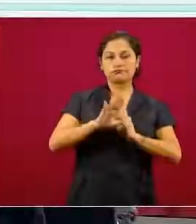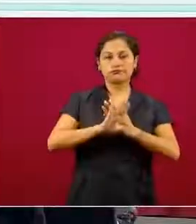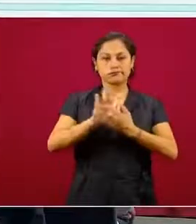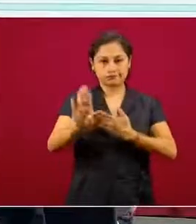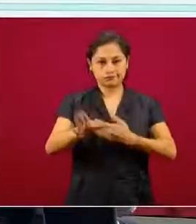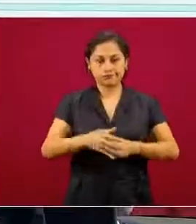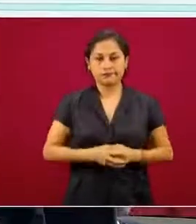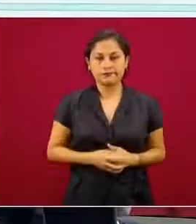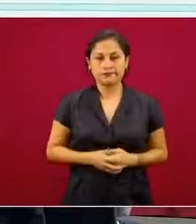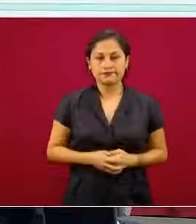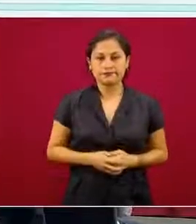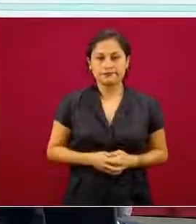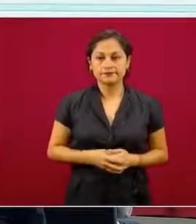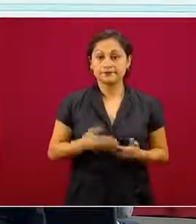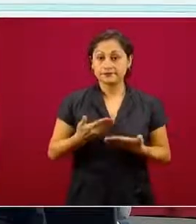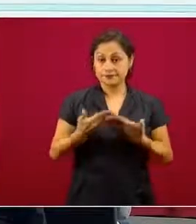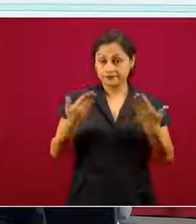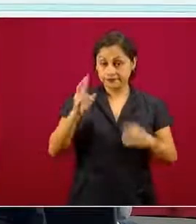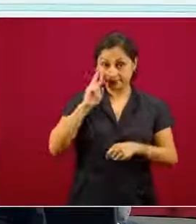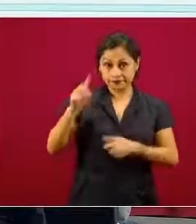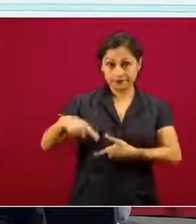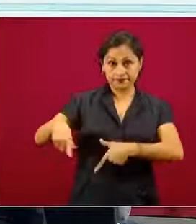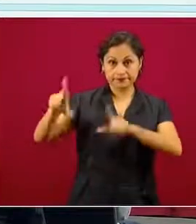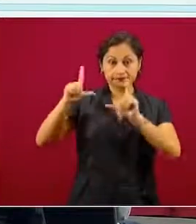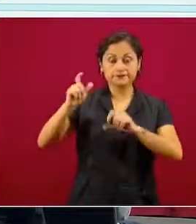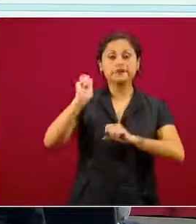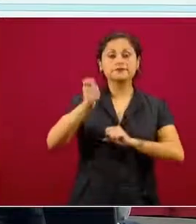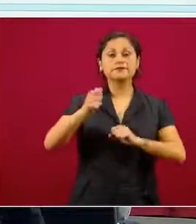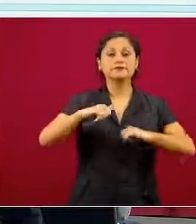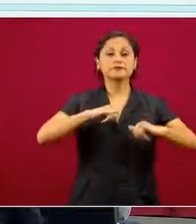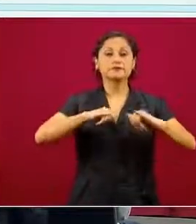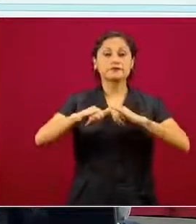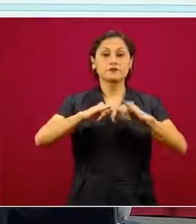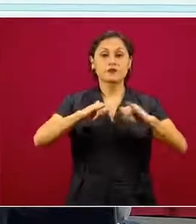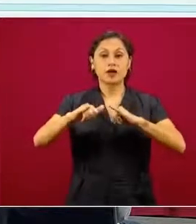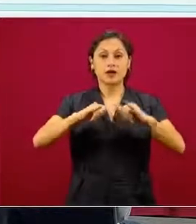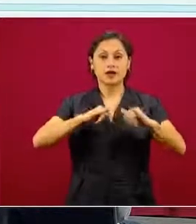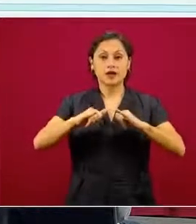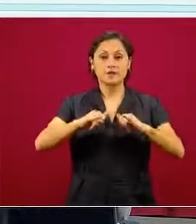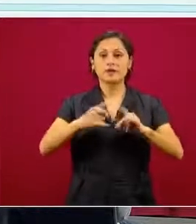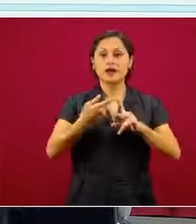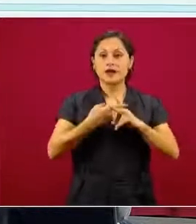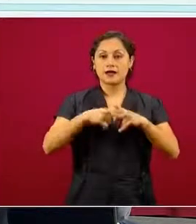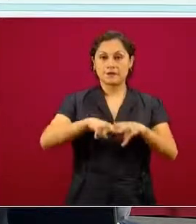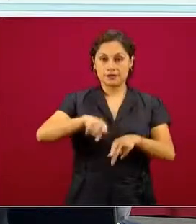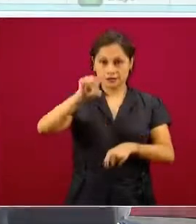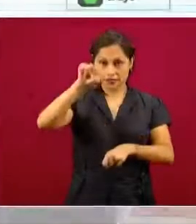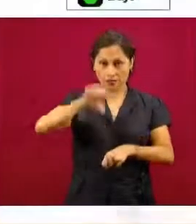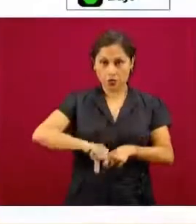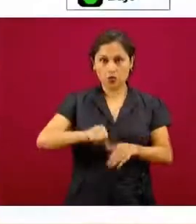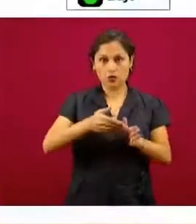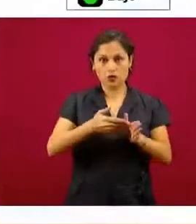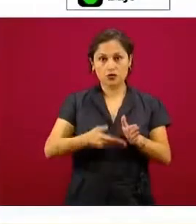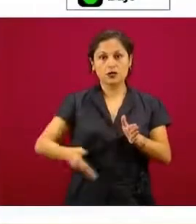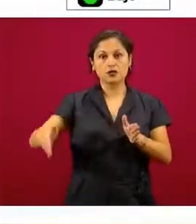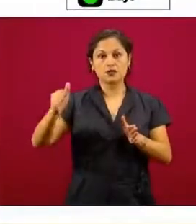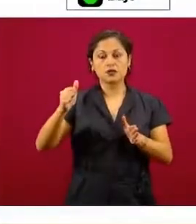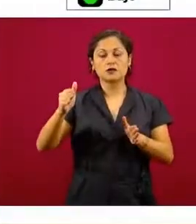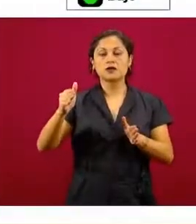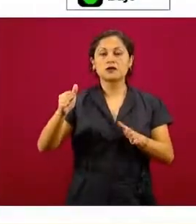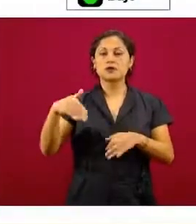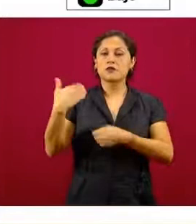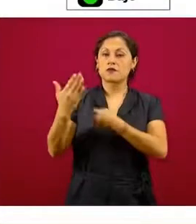la siguiente diapositiva, que es el mapa que inició su vigencia el día de hoy y lo estará hasta el